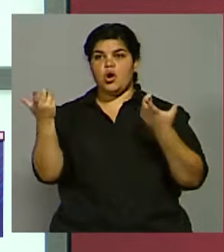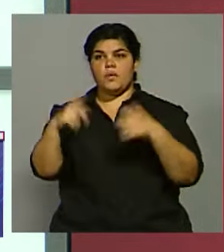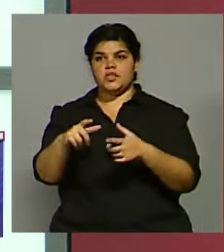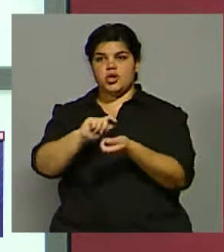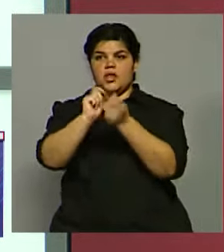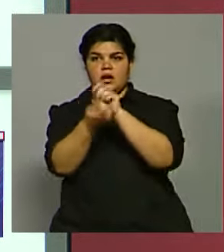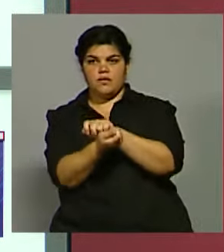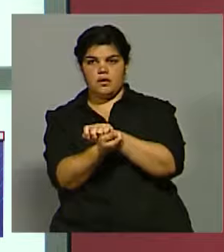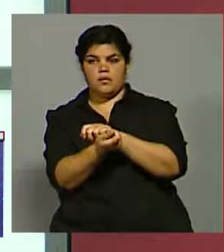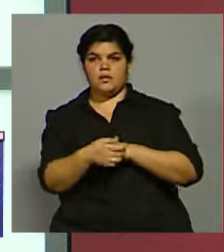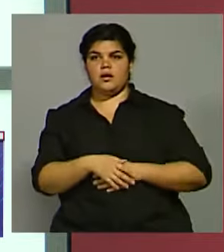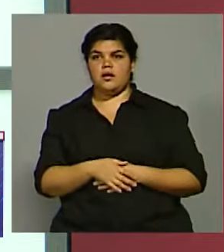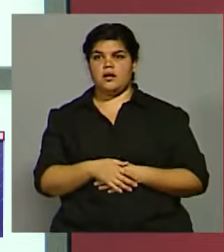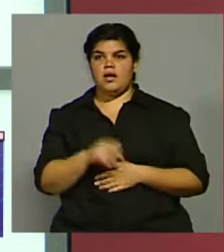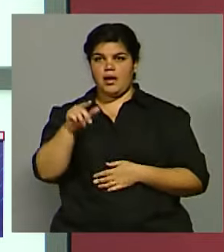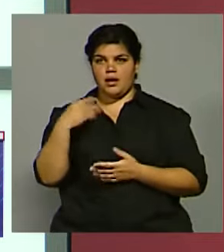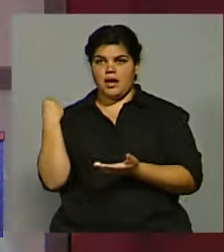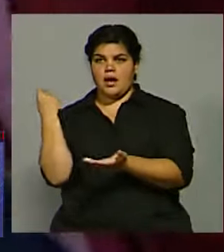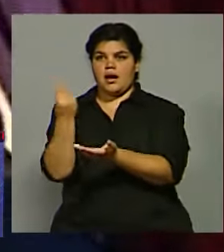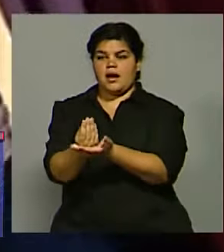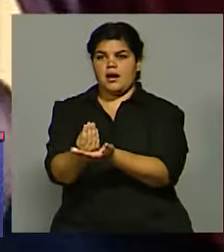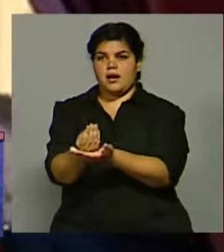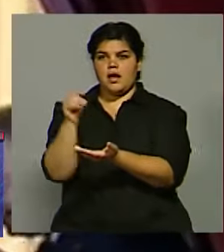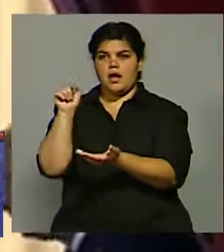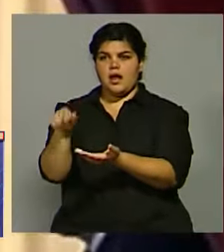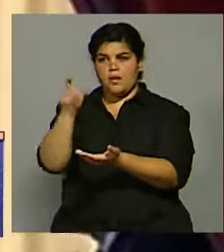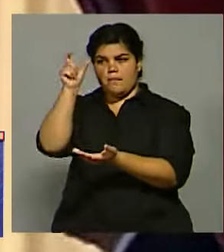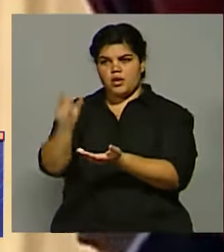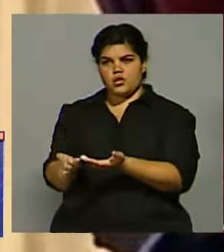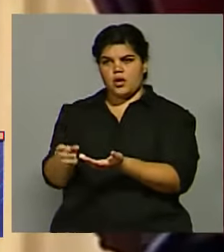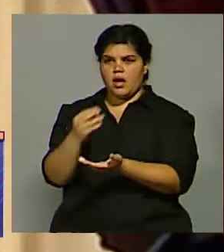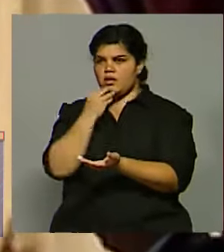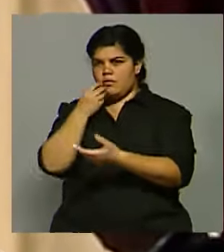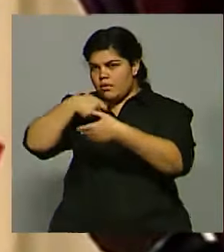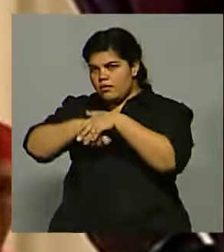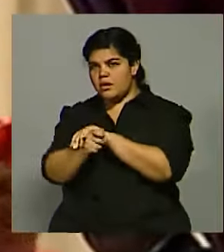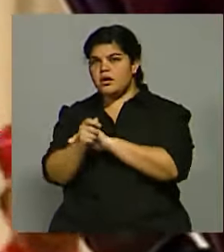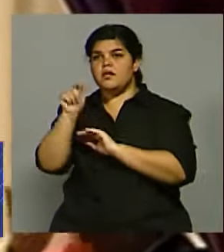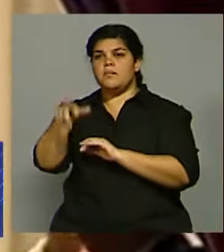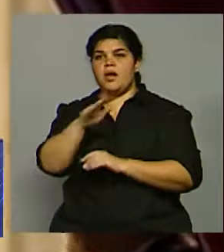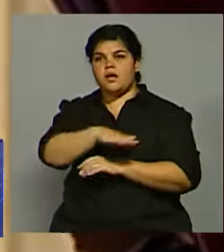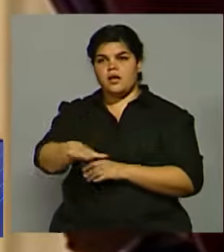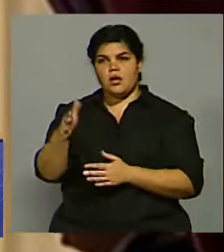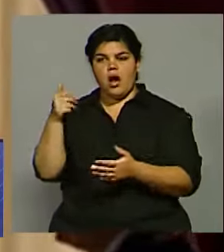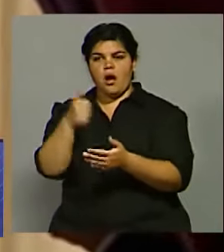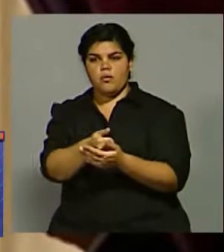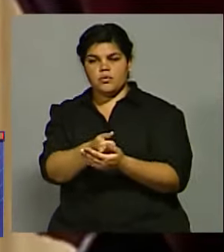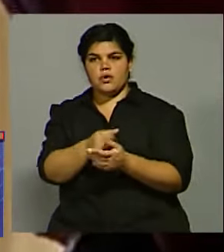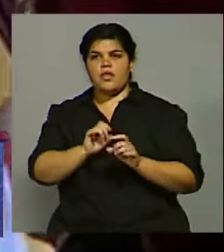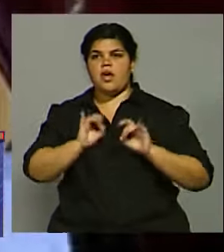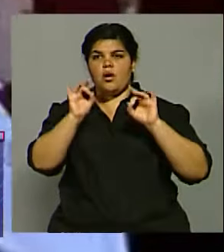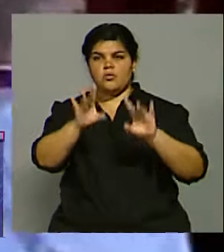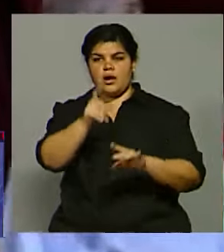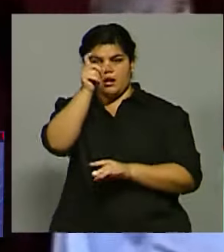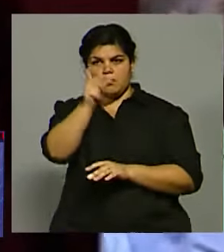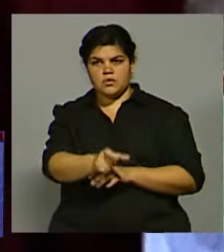puesto a un cardenal sospechado de encubrir pedófilos como George Pell, australiano que luego tuvo que volver por medio de una licencia